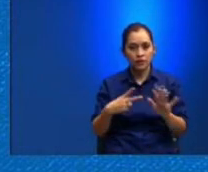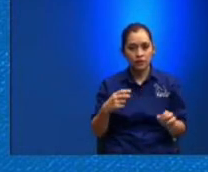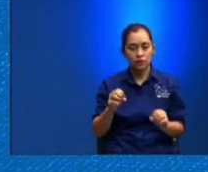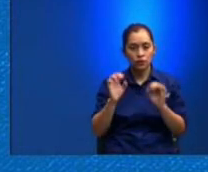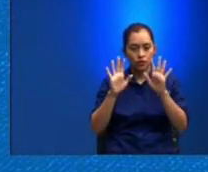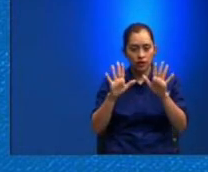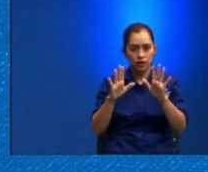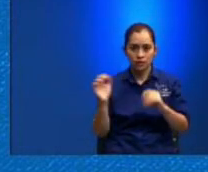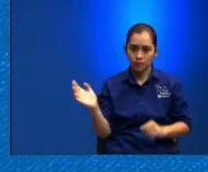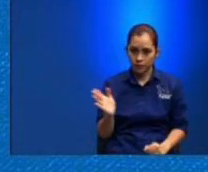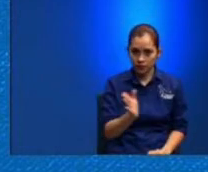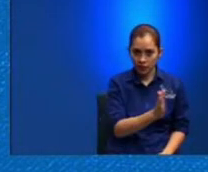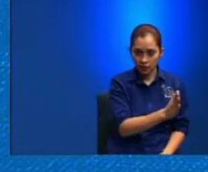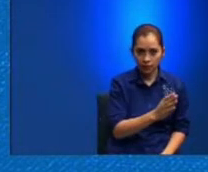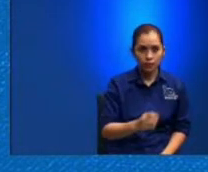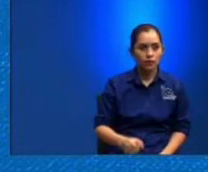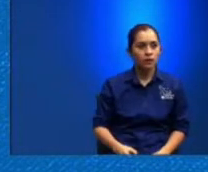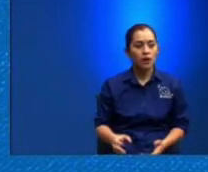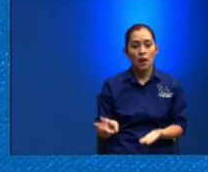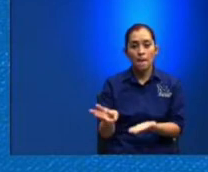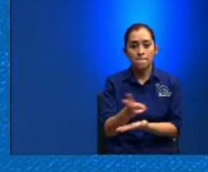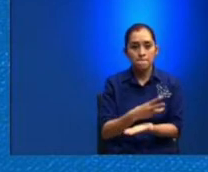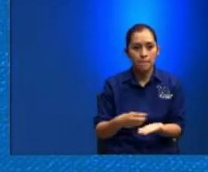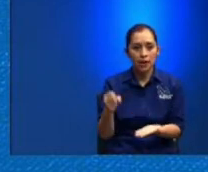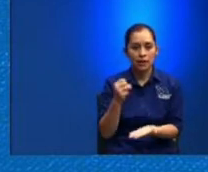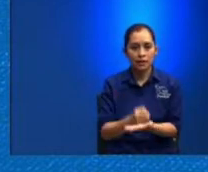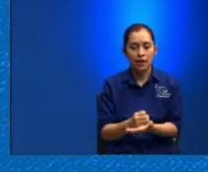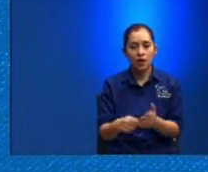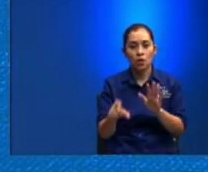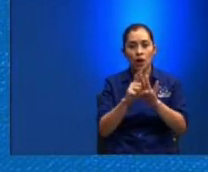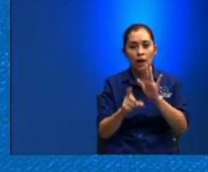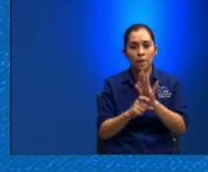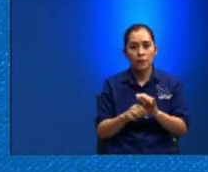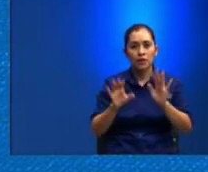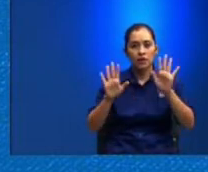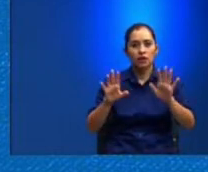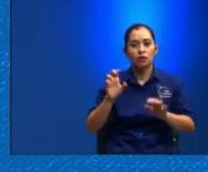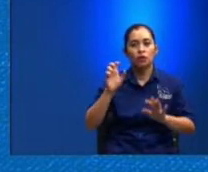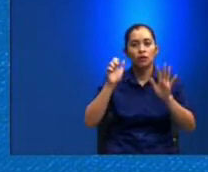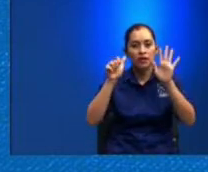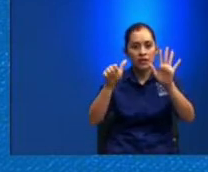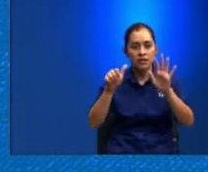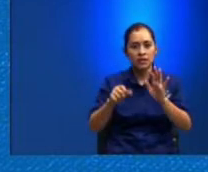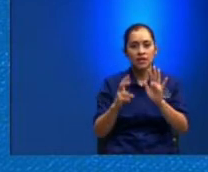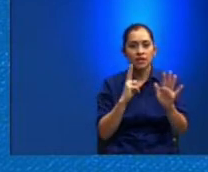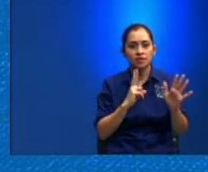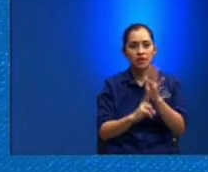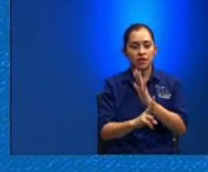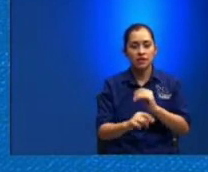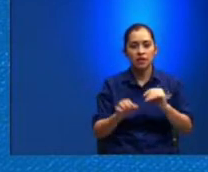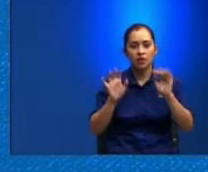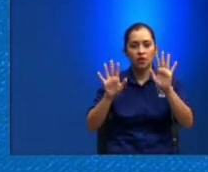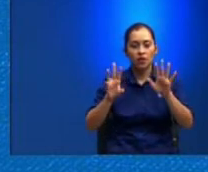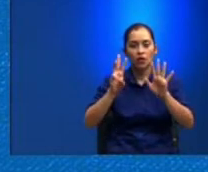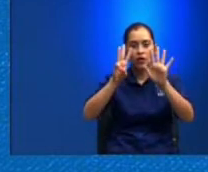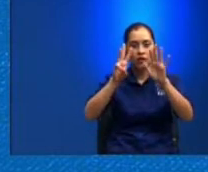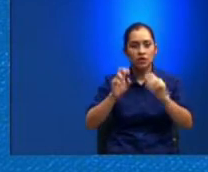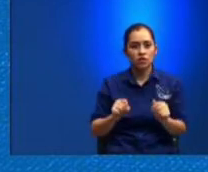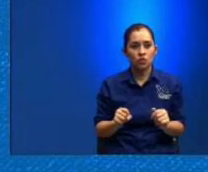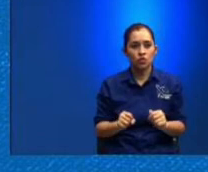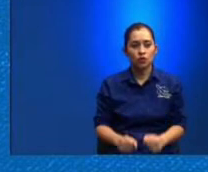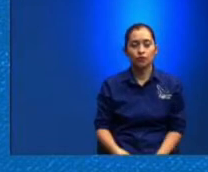pedro y sobre esta roca edificaré mi iglesia y las